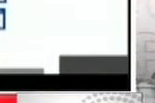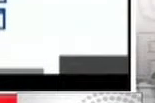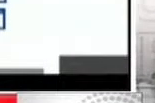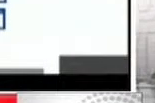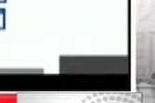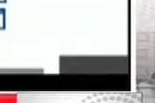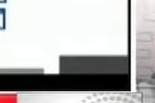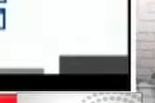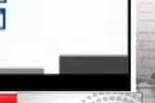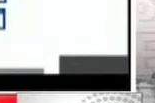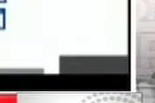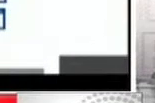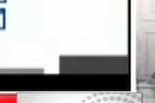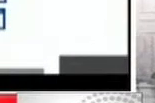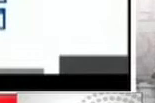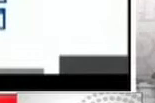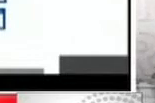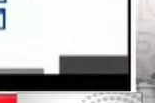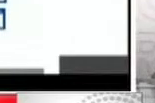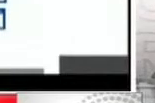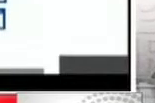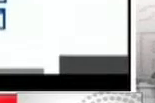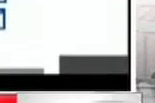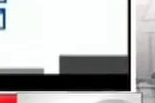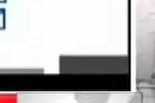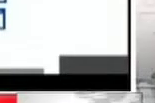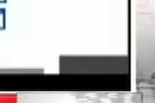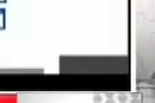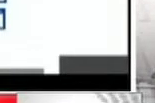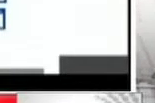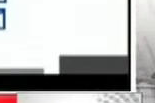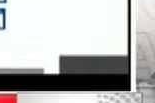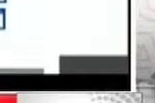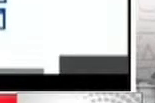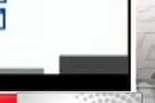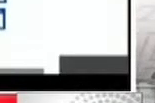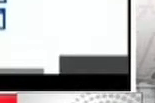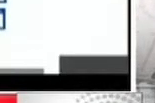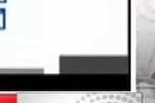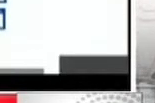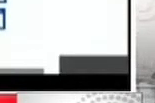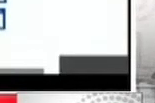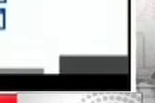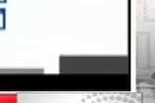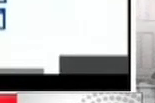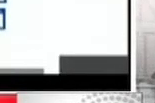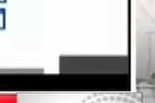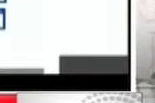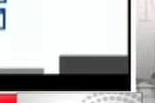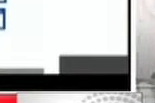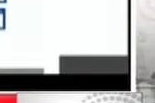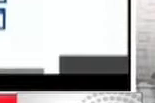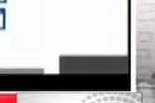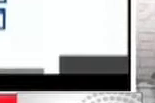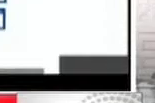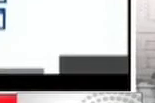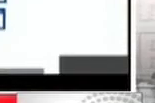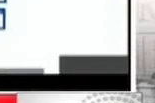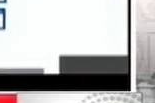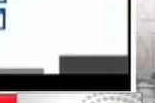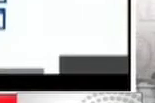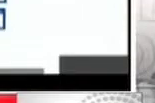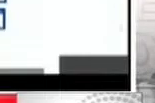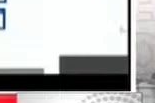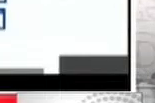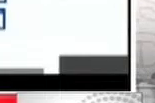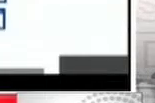Bueno, estos son, digamos, cómo es que se está destinando la asignación presupuestaria, ¿no?,